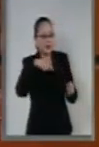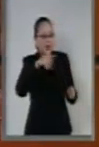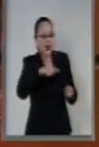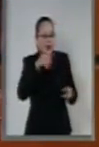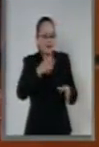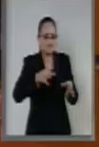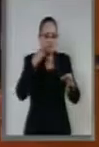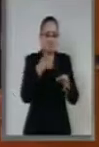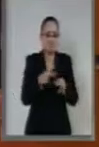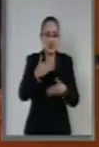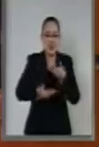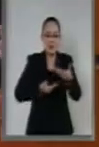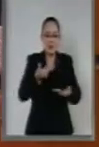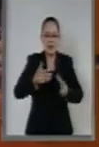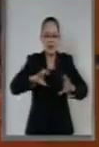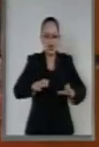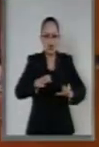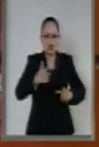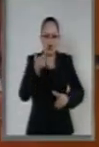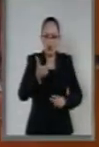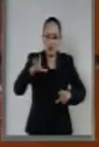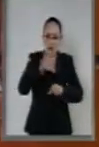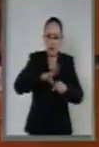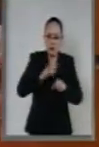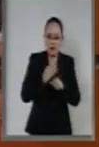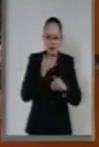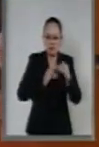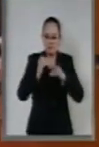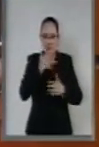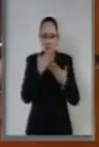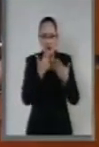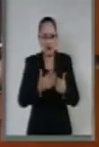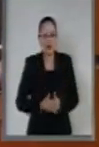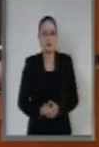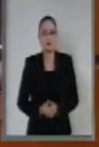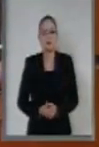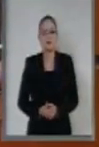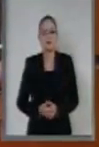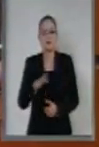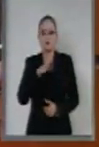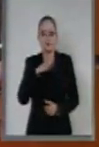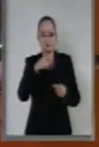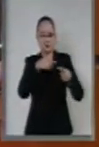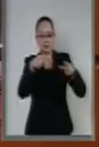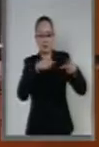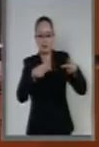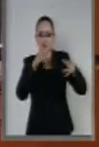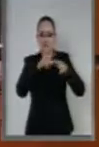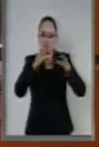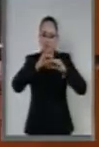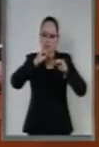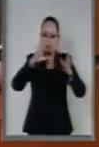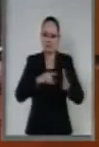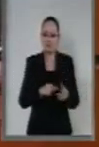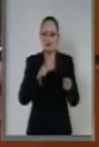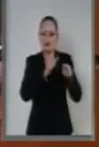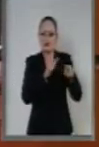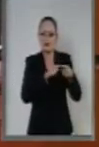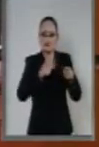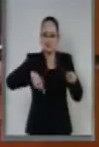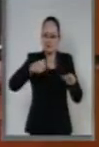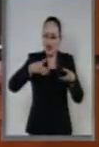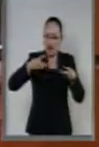públicos y en la economía en su conjunto hay dos explicaciones la ineficacia